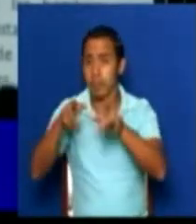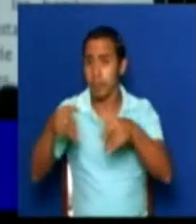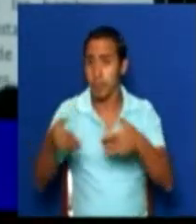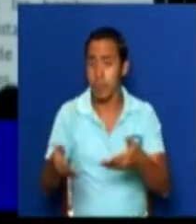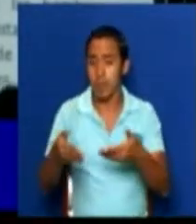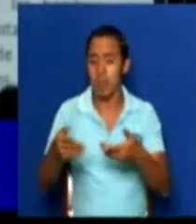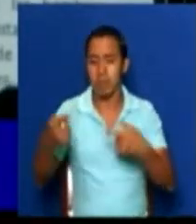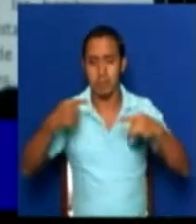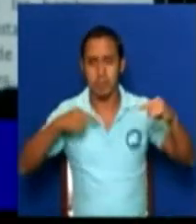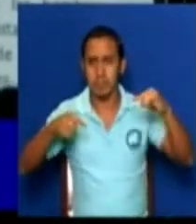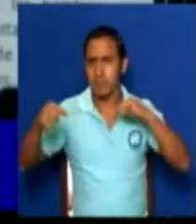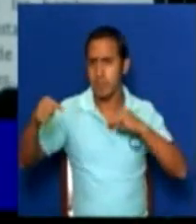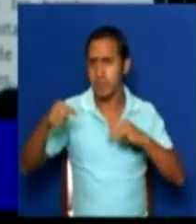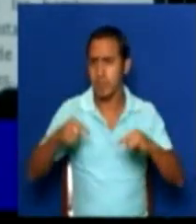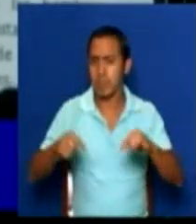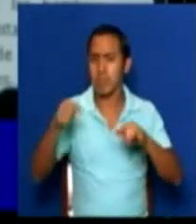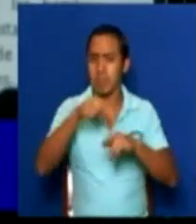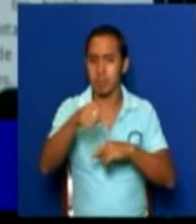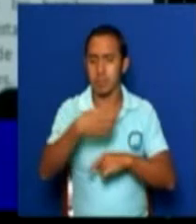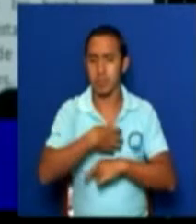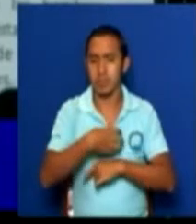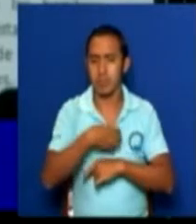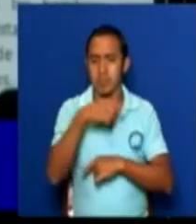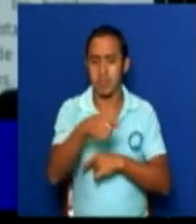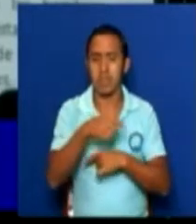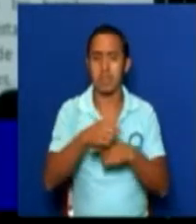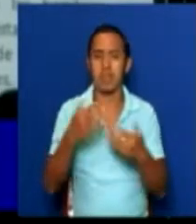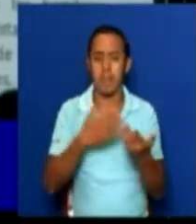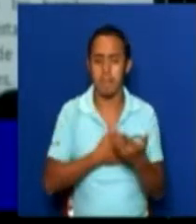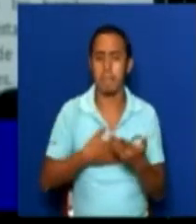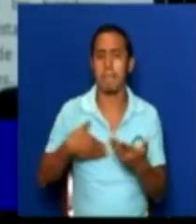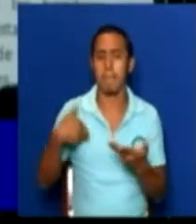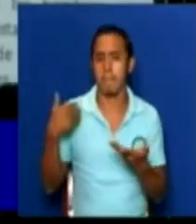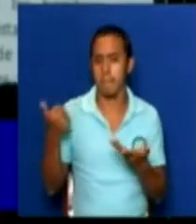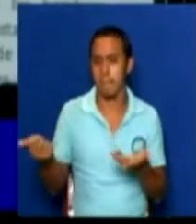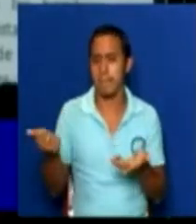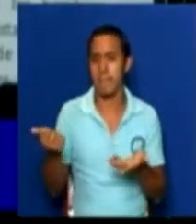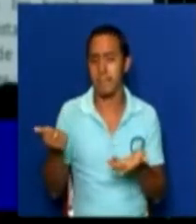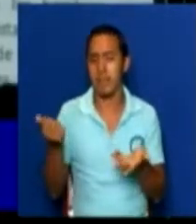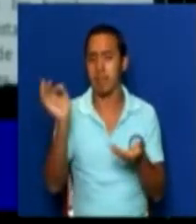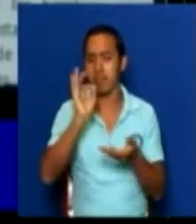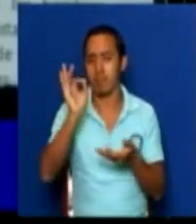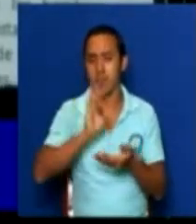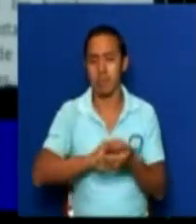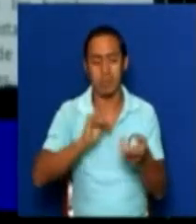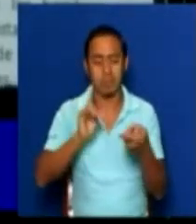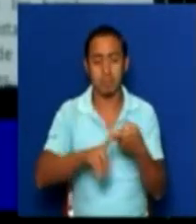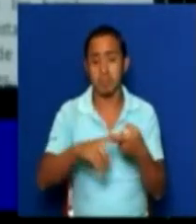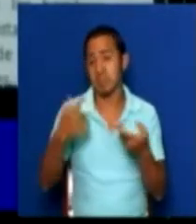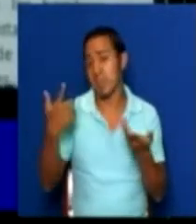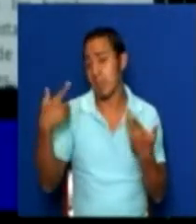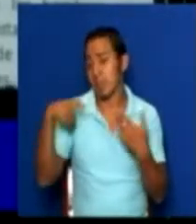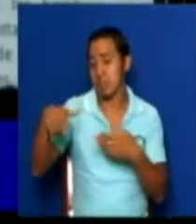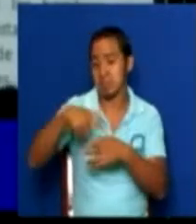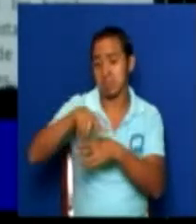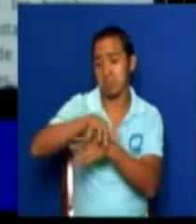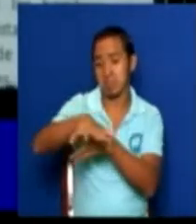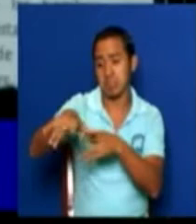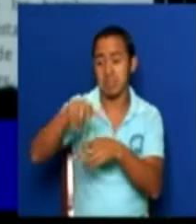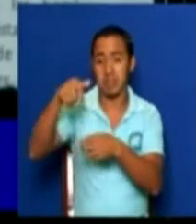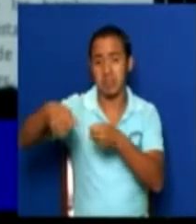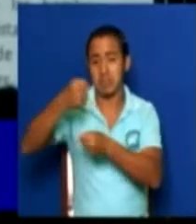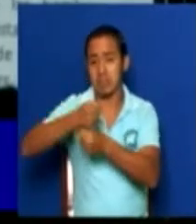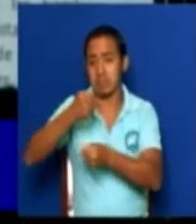con estrategias que incidan en aquellos sectores donde predominen determinadas condiciones. Ejemplo, en el sector rural, donde predomina el empleo